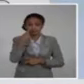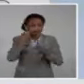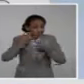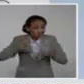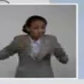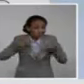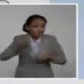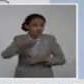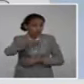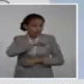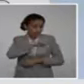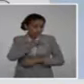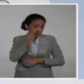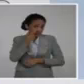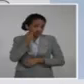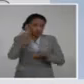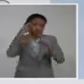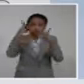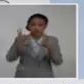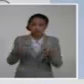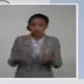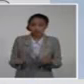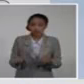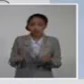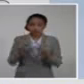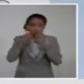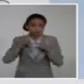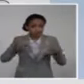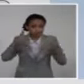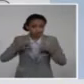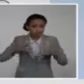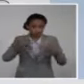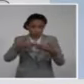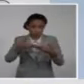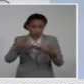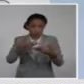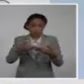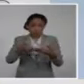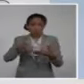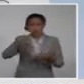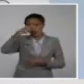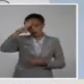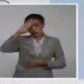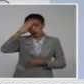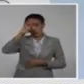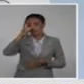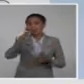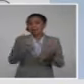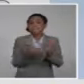estos resultados, se han estudiado, procesados en Cuba,